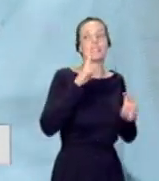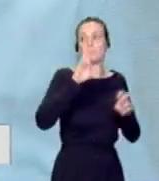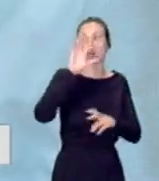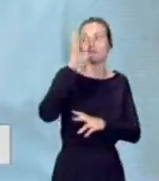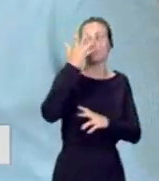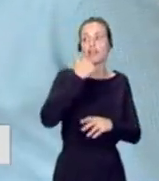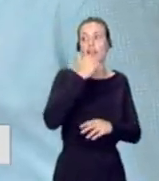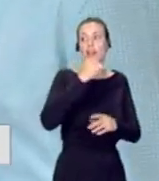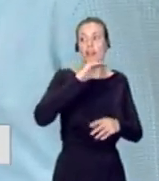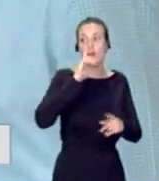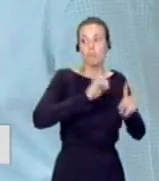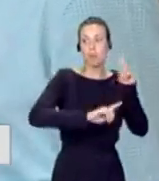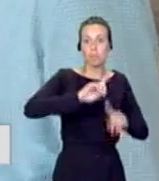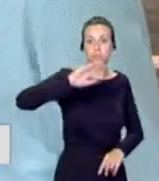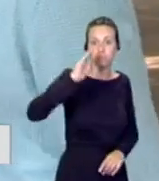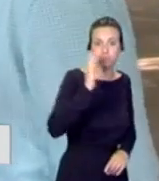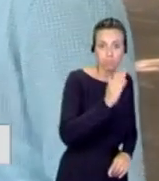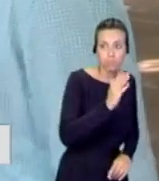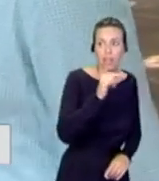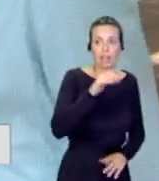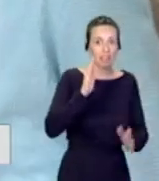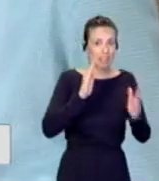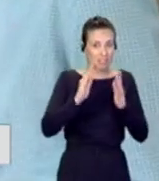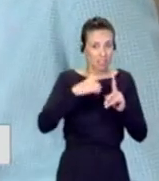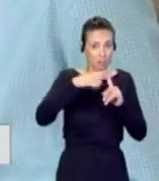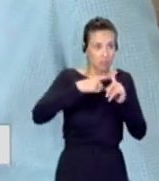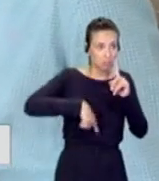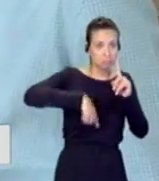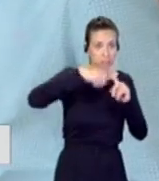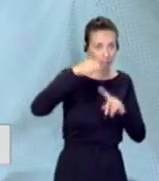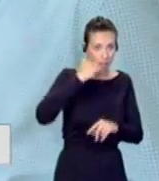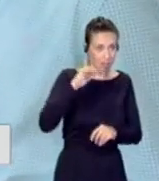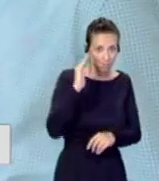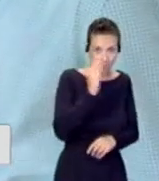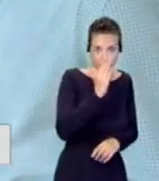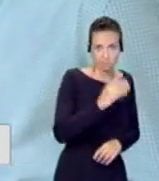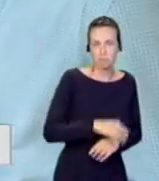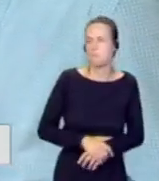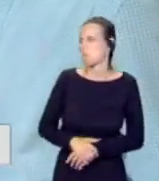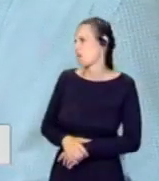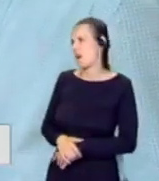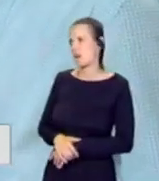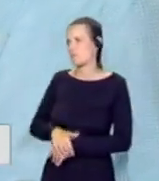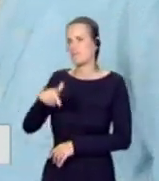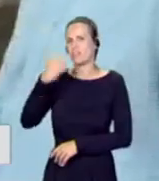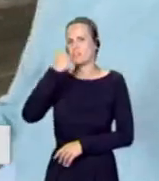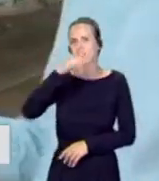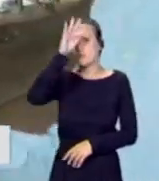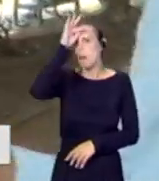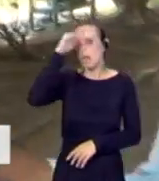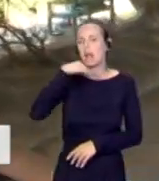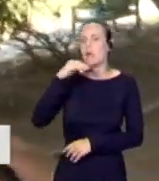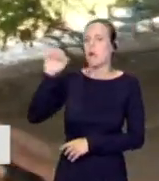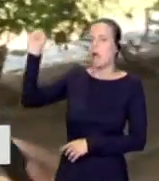problema. ¿Para esta edición las altas temperaturas suponen algo? No, para esta edición vemos que este fin de semana va a haber alisio, está